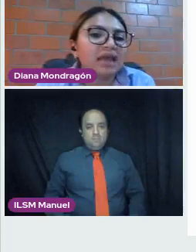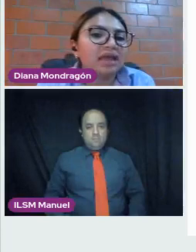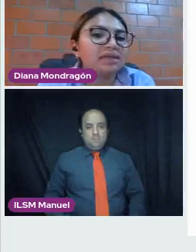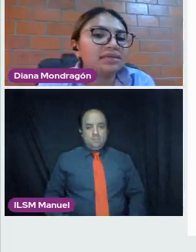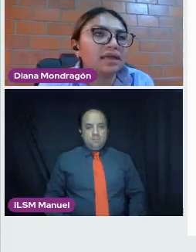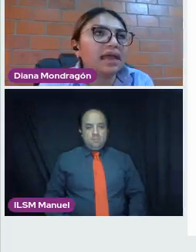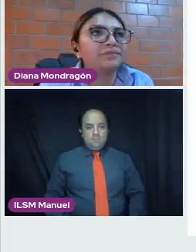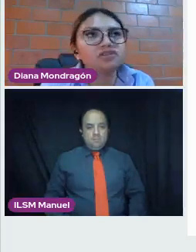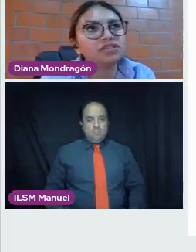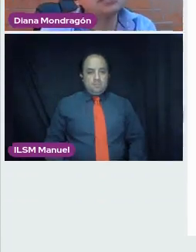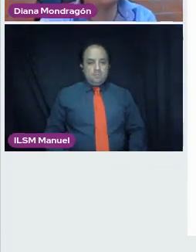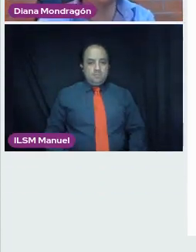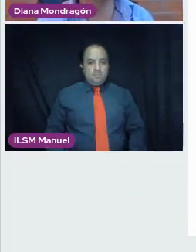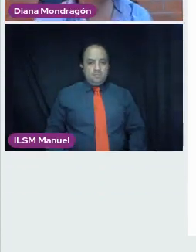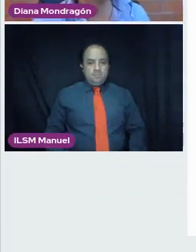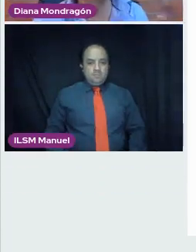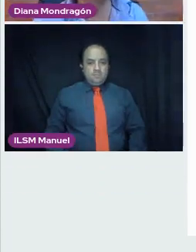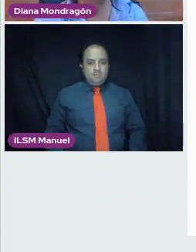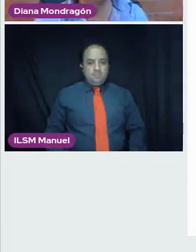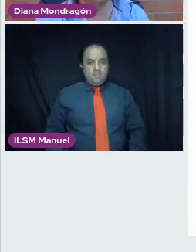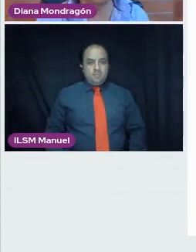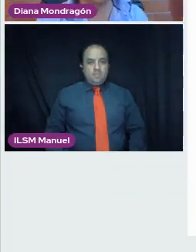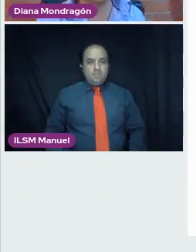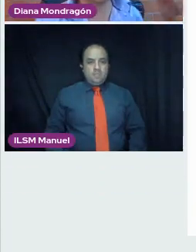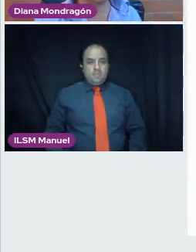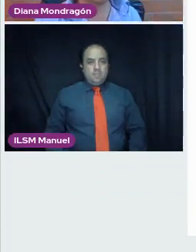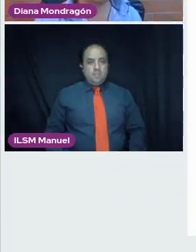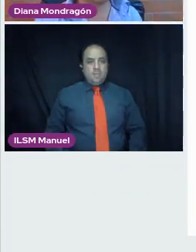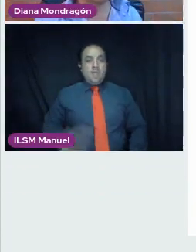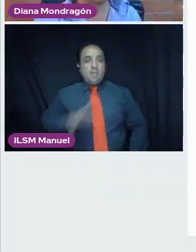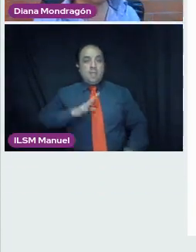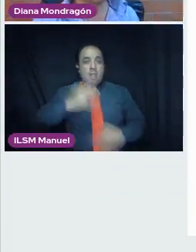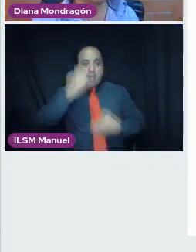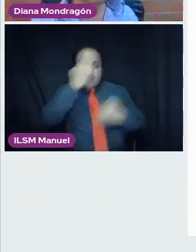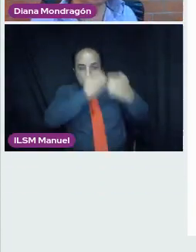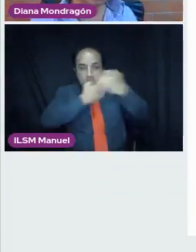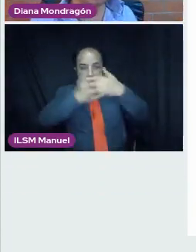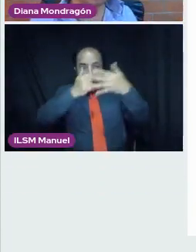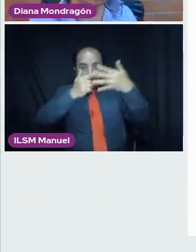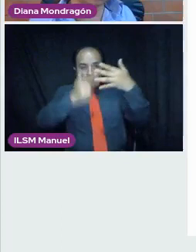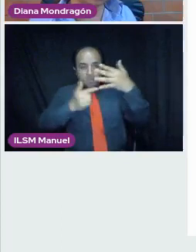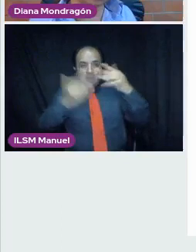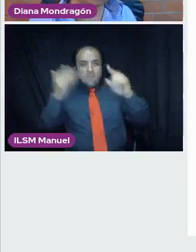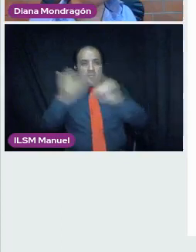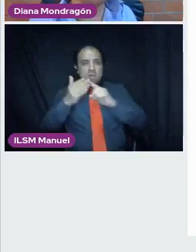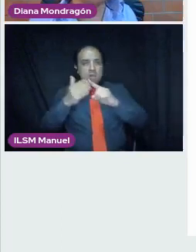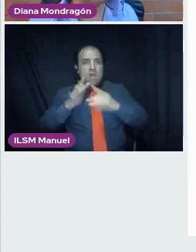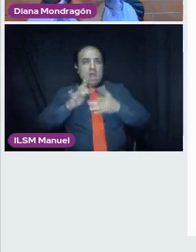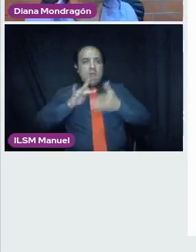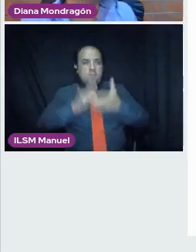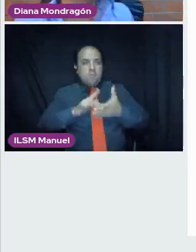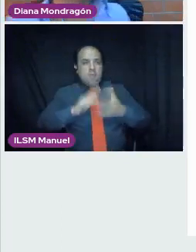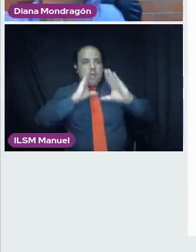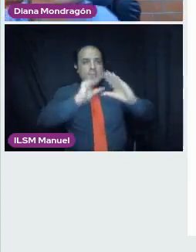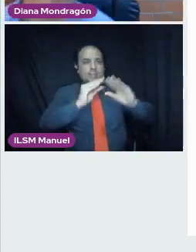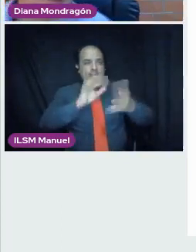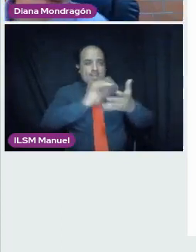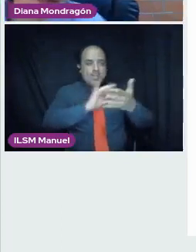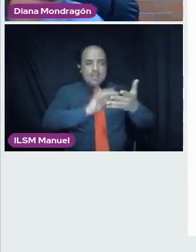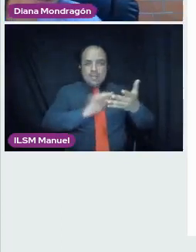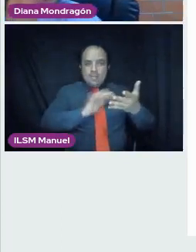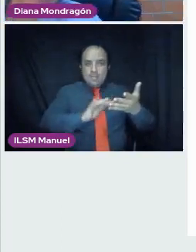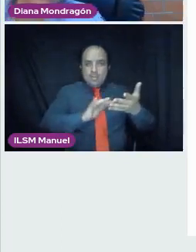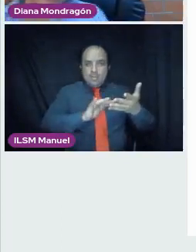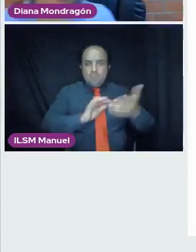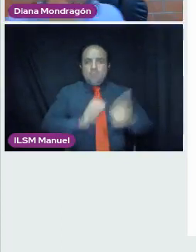Entonces, hay muchos estudios, de los más estudios que hay es con respecto a las intervenciones para la alfabetización. Y algo que